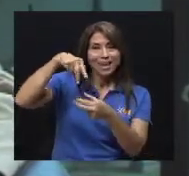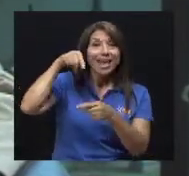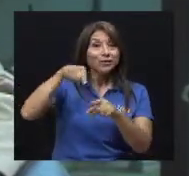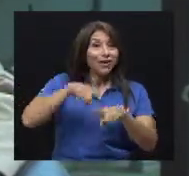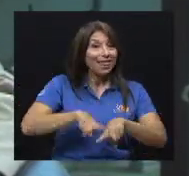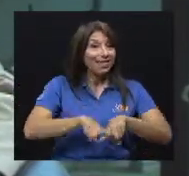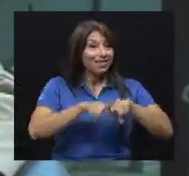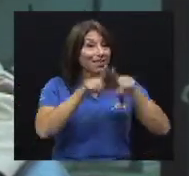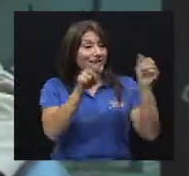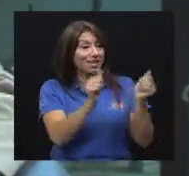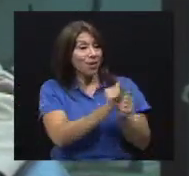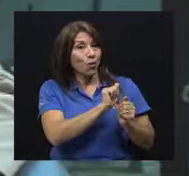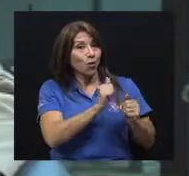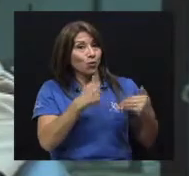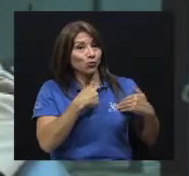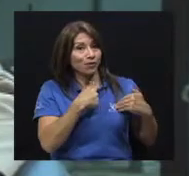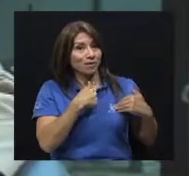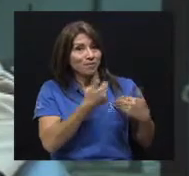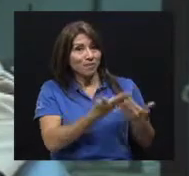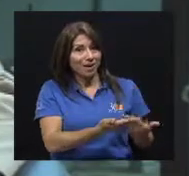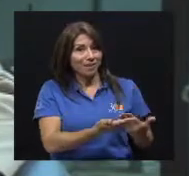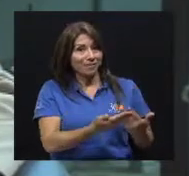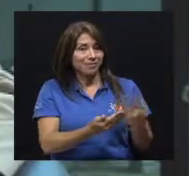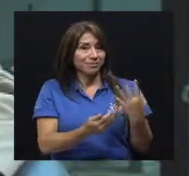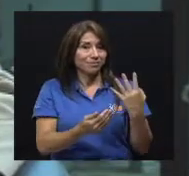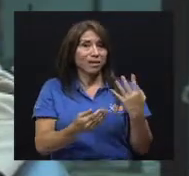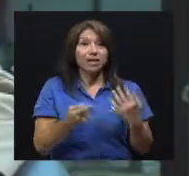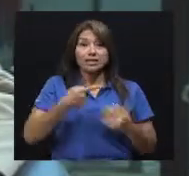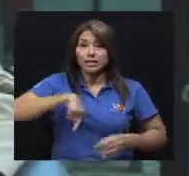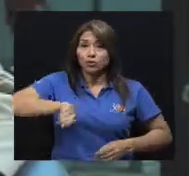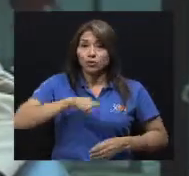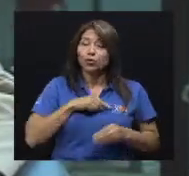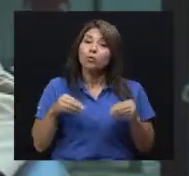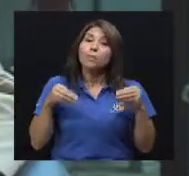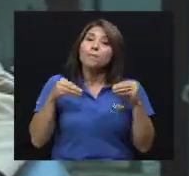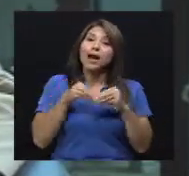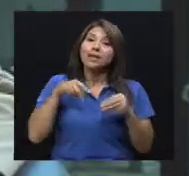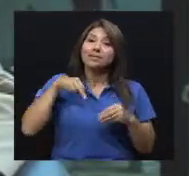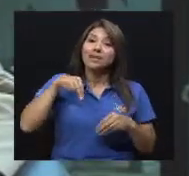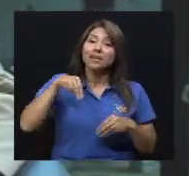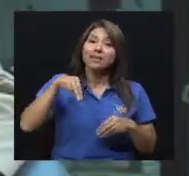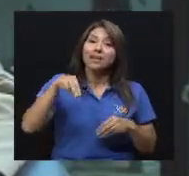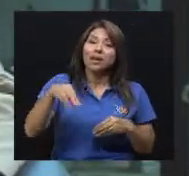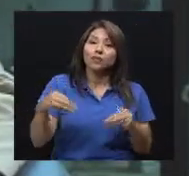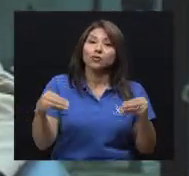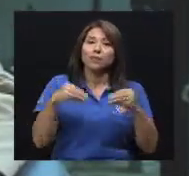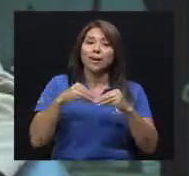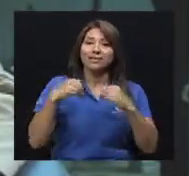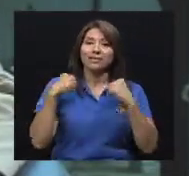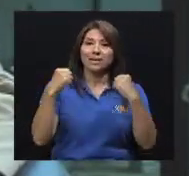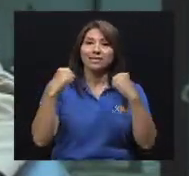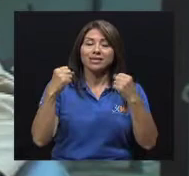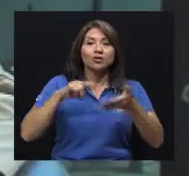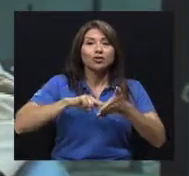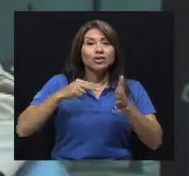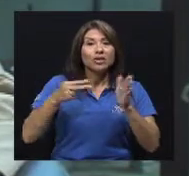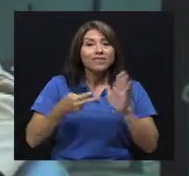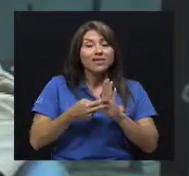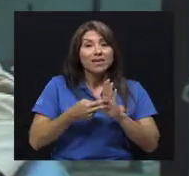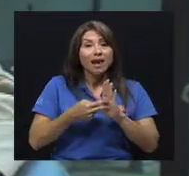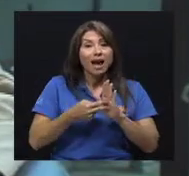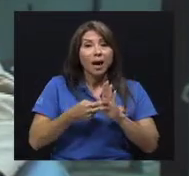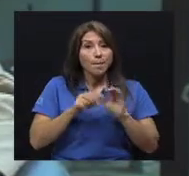mamíferos. Resulta que entre más caminemos y más ejercicio hagamos, menos posibilidad de desarrollar